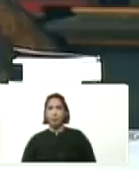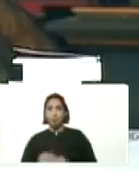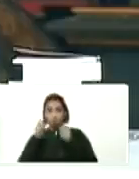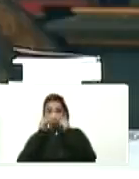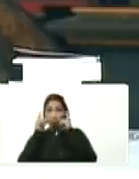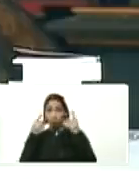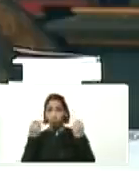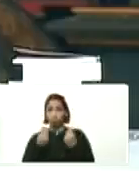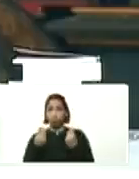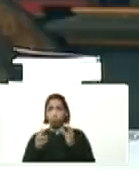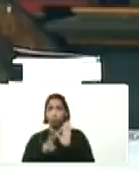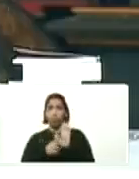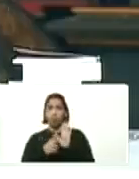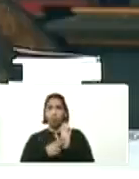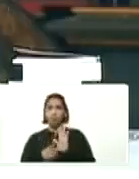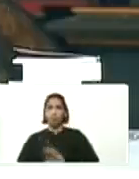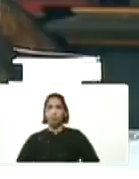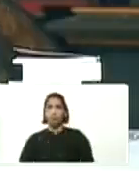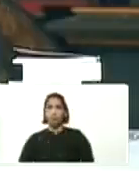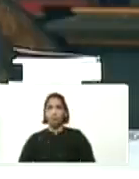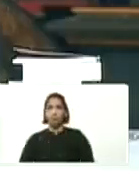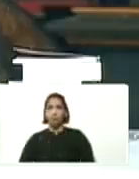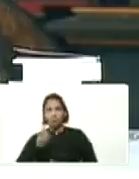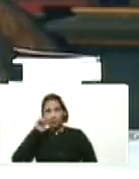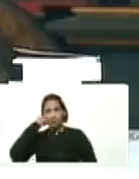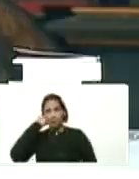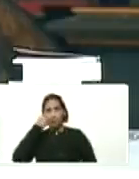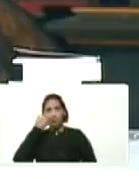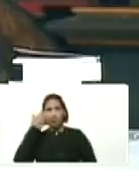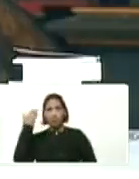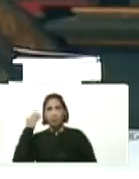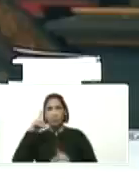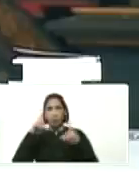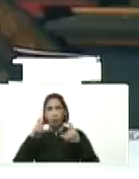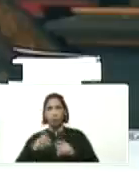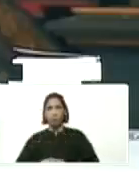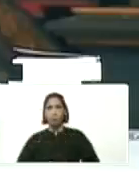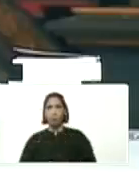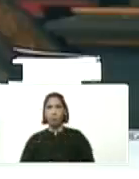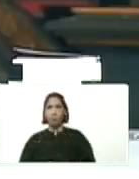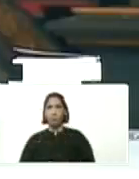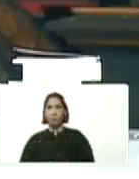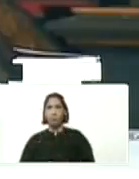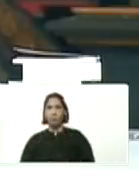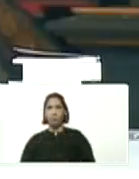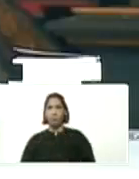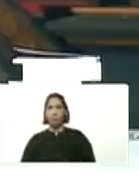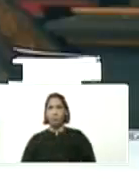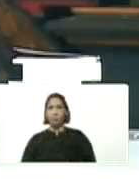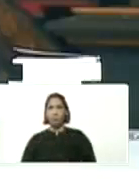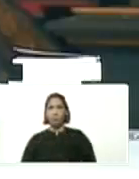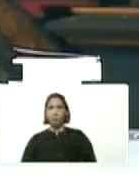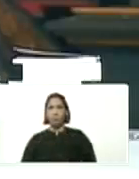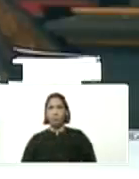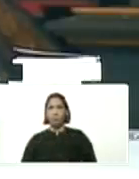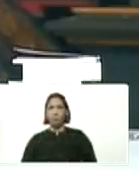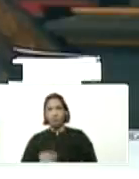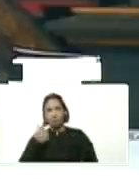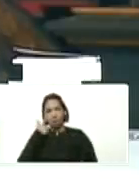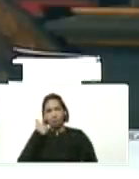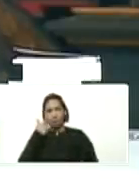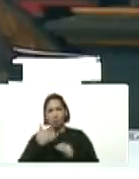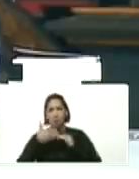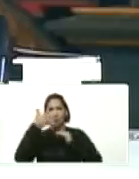impresionante de verdad, para recordar. Mira esta foto, Fraso, mira quién estaba detrás